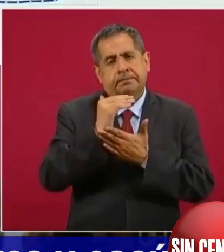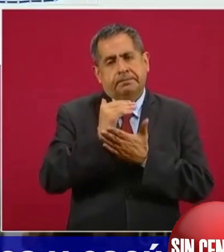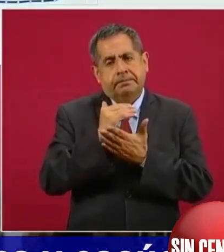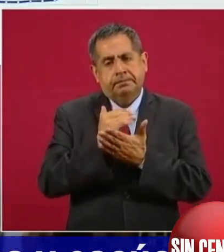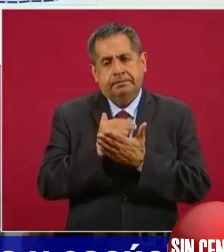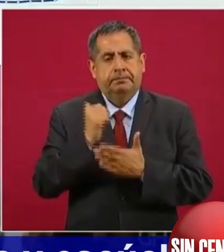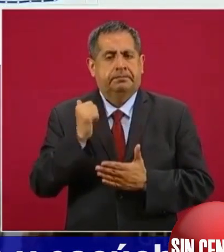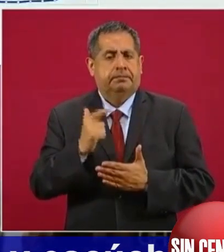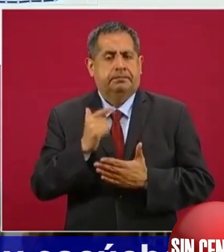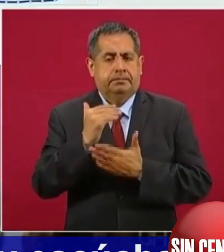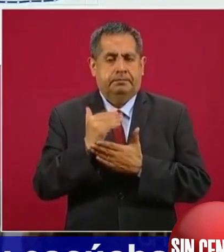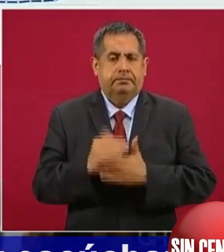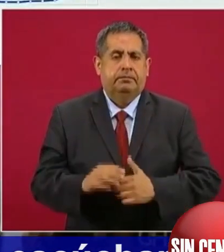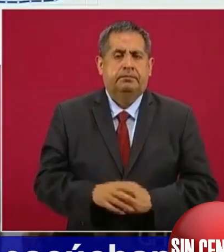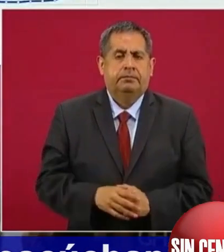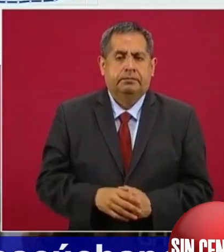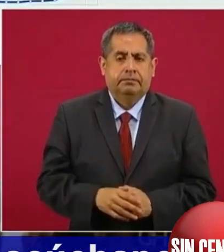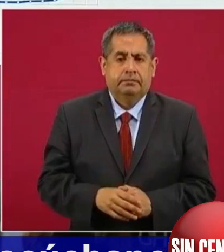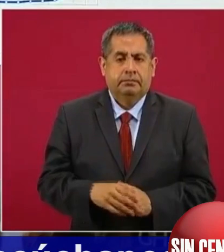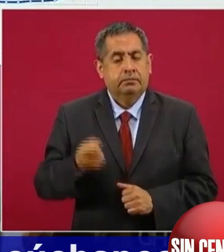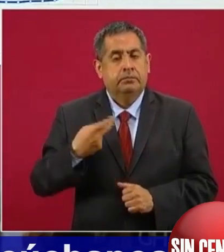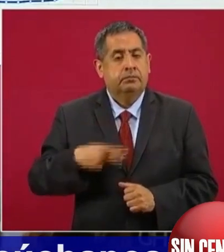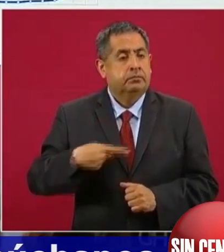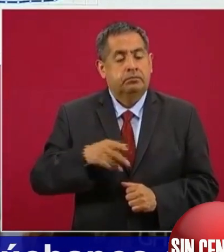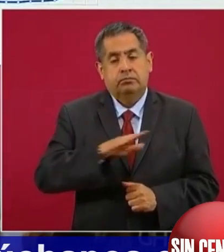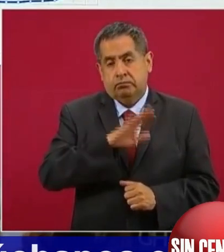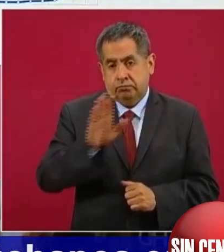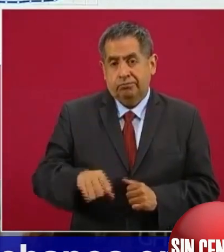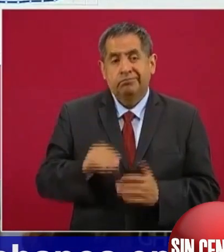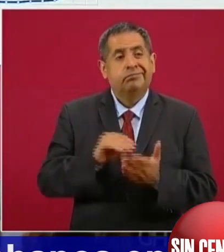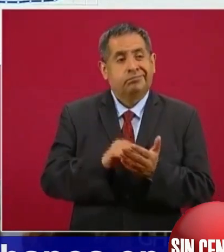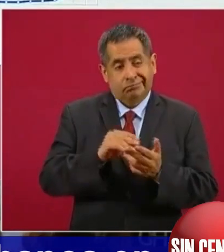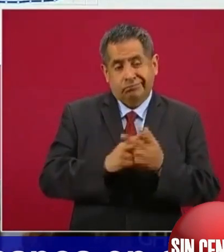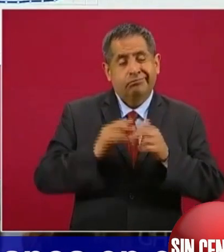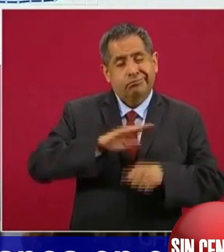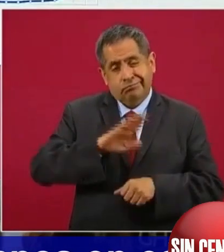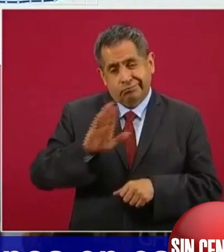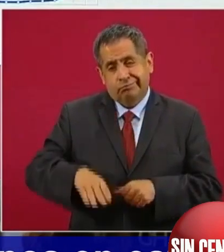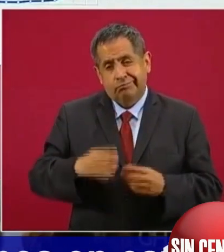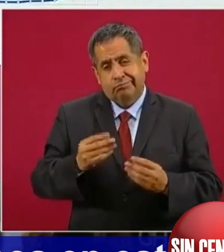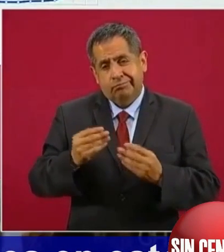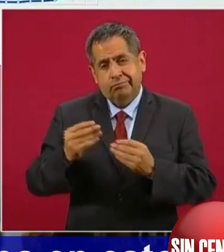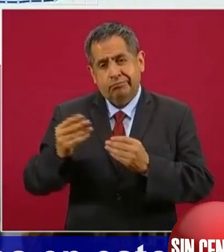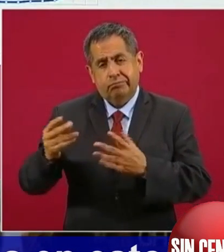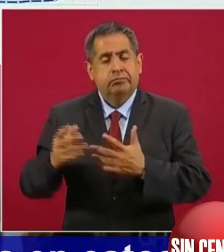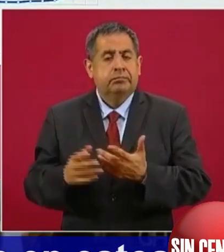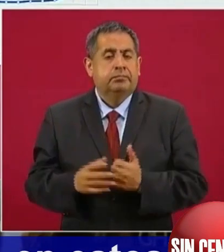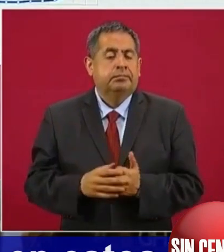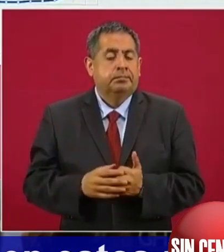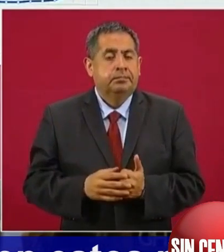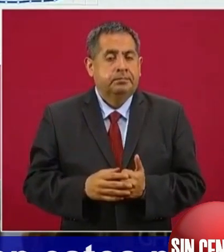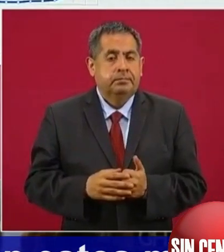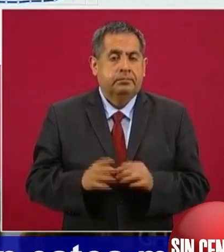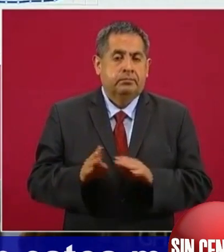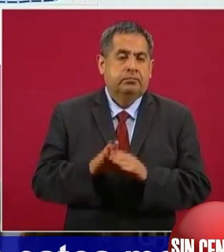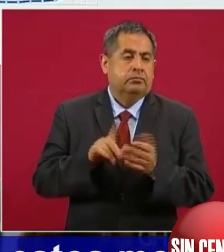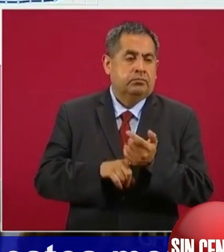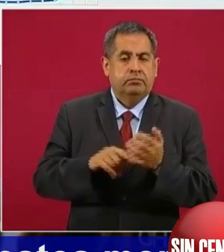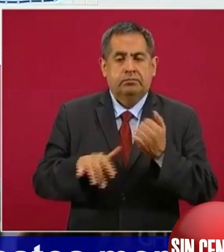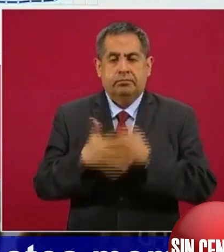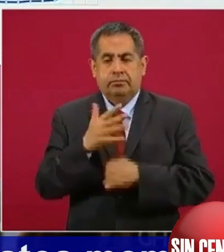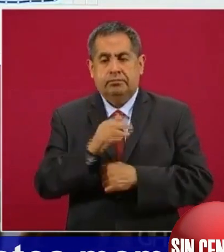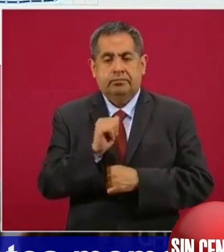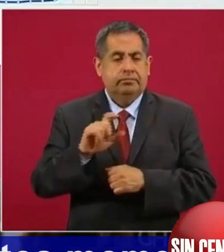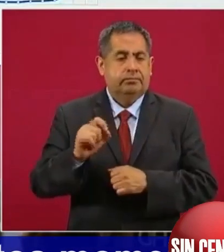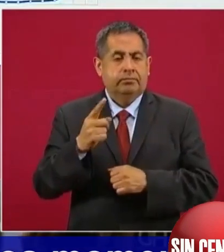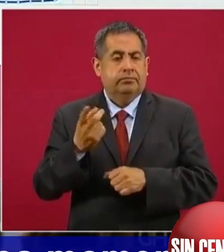en reducción de la curva epidémica. La mortalidad todavía en una fase de ascenso, generalmente hay un desfase de 15 a 21